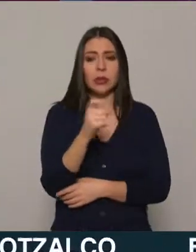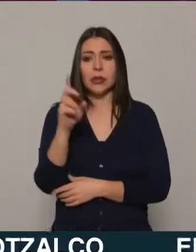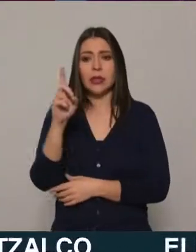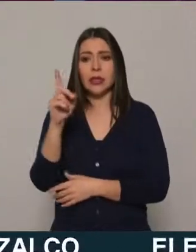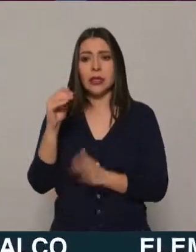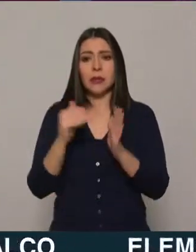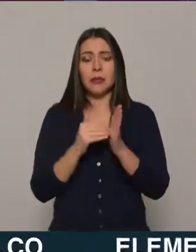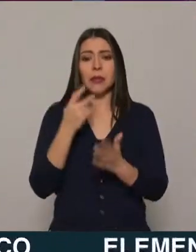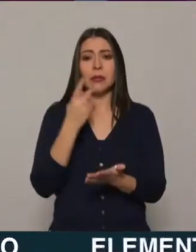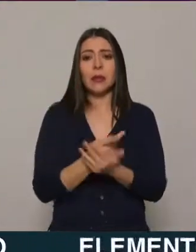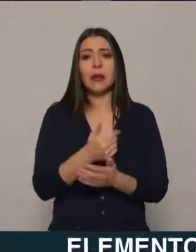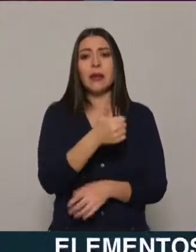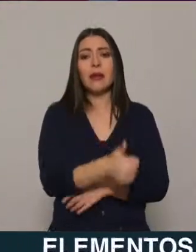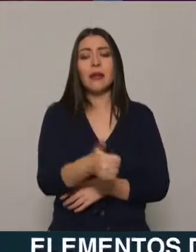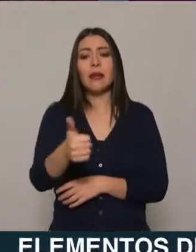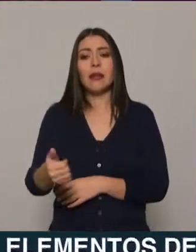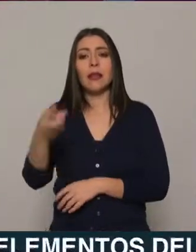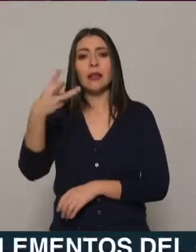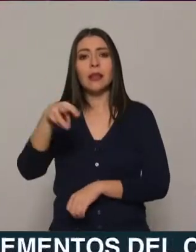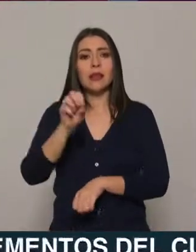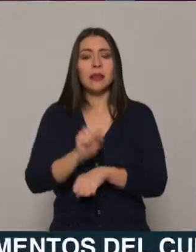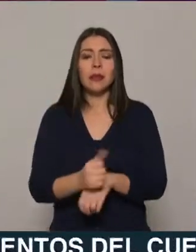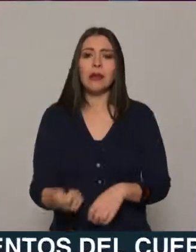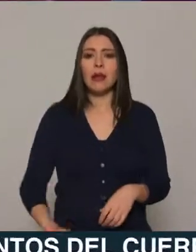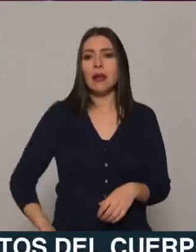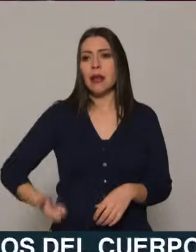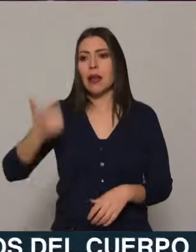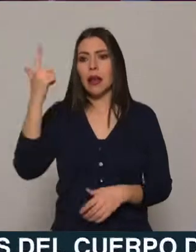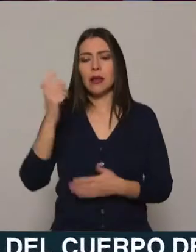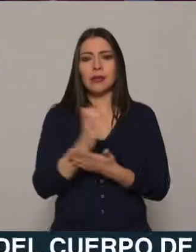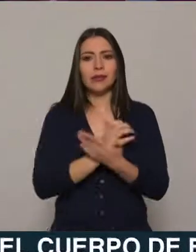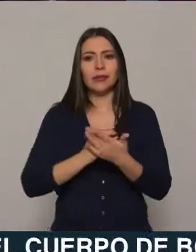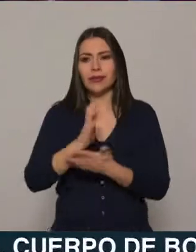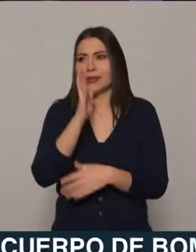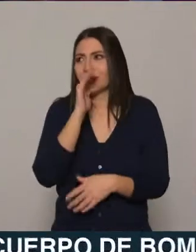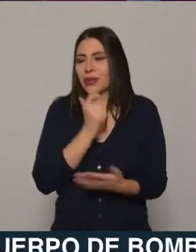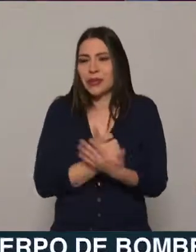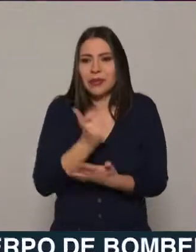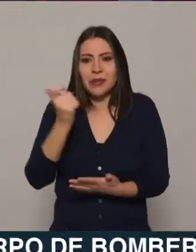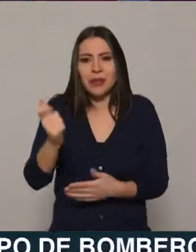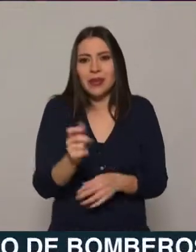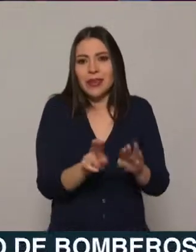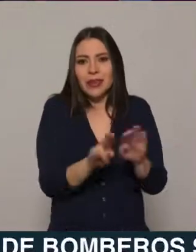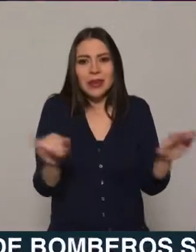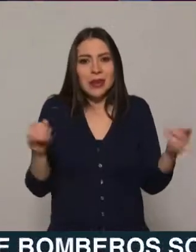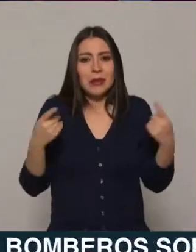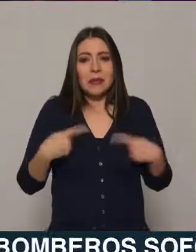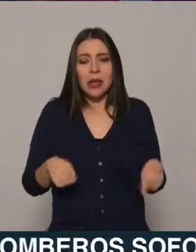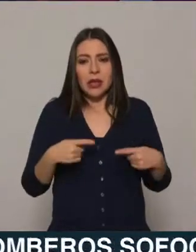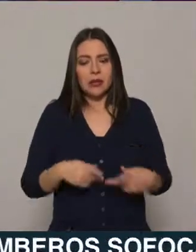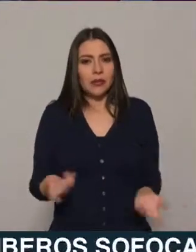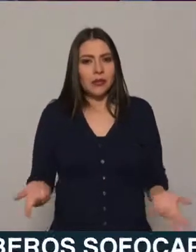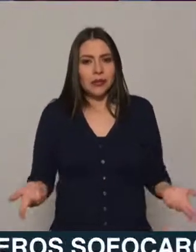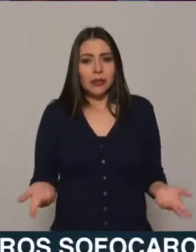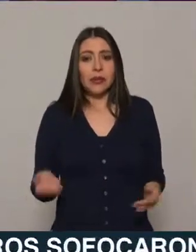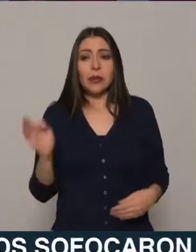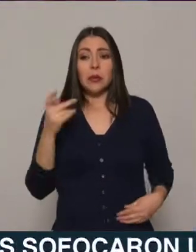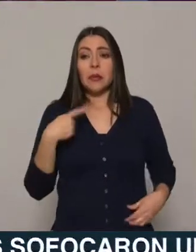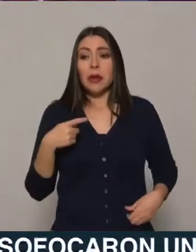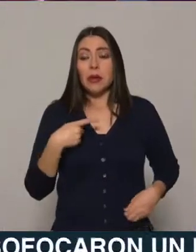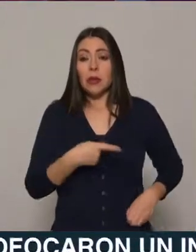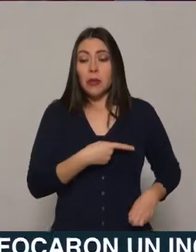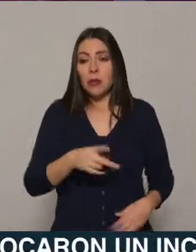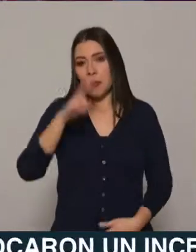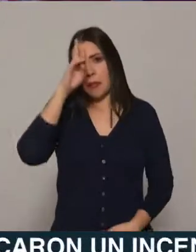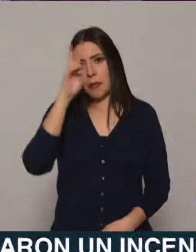cada 3 semanas, ¿no? Entonces, pues eso es totalmente impagable para cualquiera, no digamos para una persona de escasos recursos